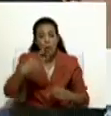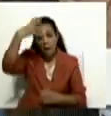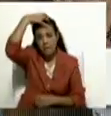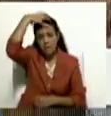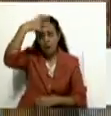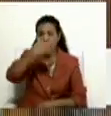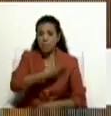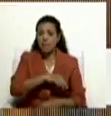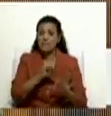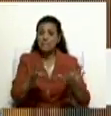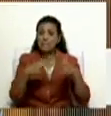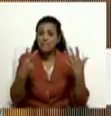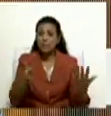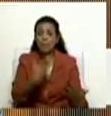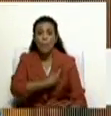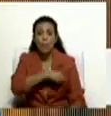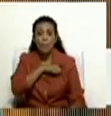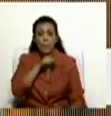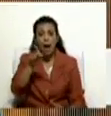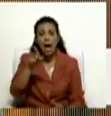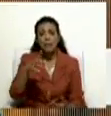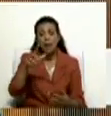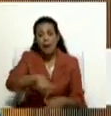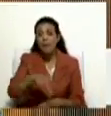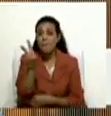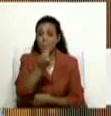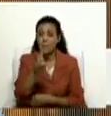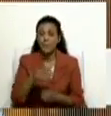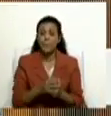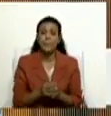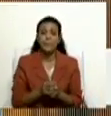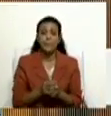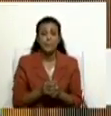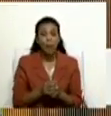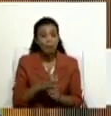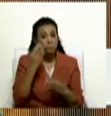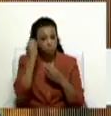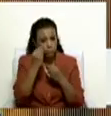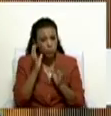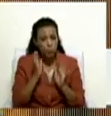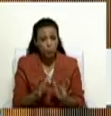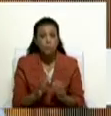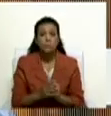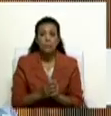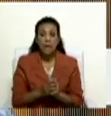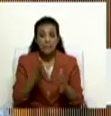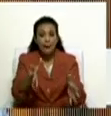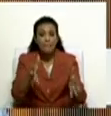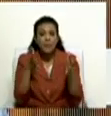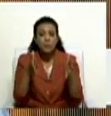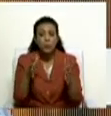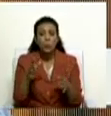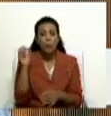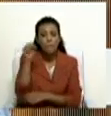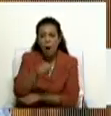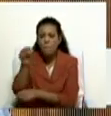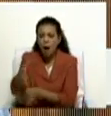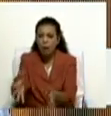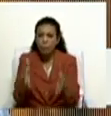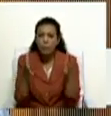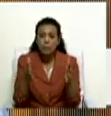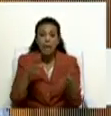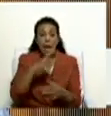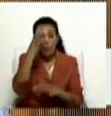fernando vio de España en tierras venezolanas considerando que esta Victoria en Puerto cabello